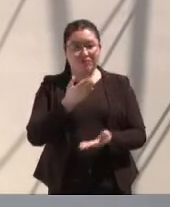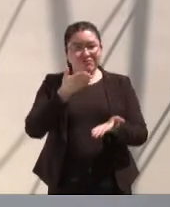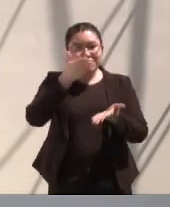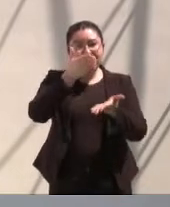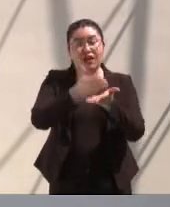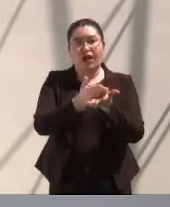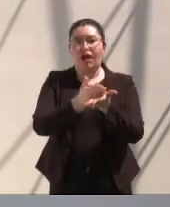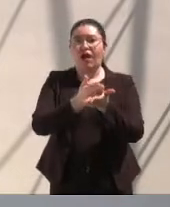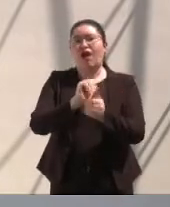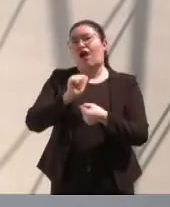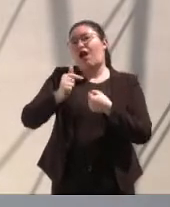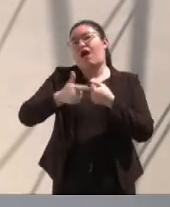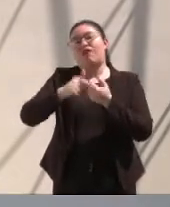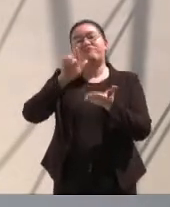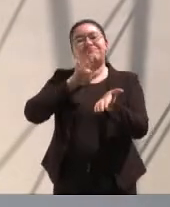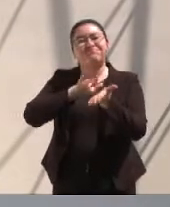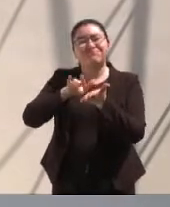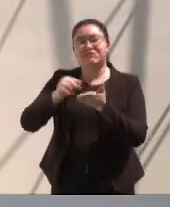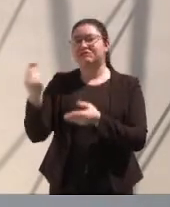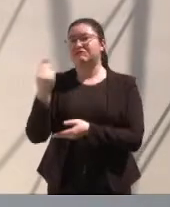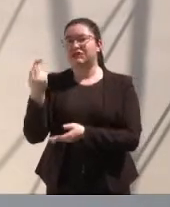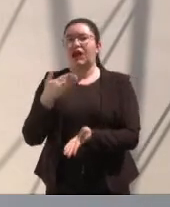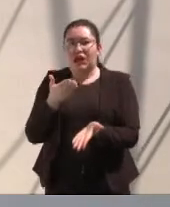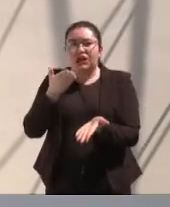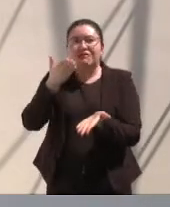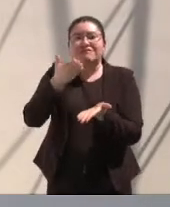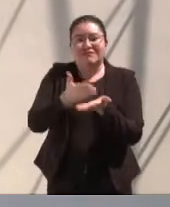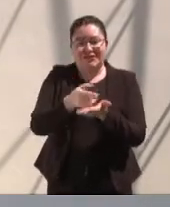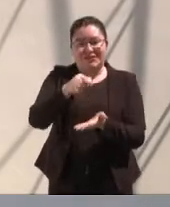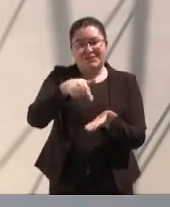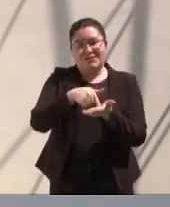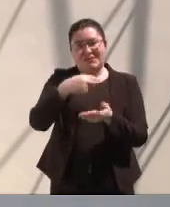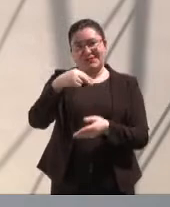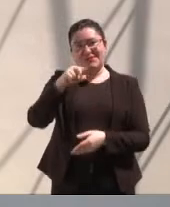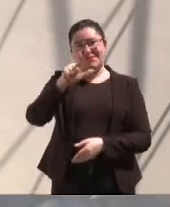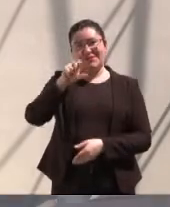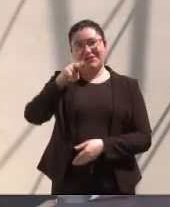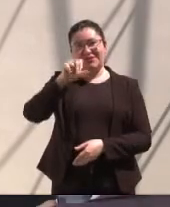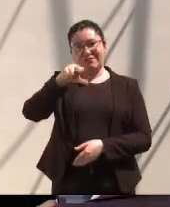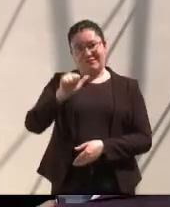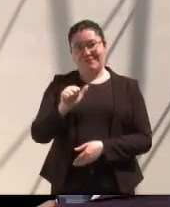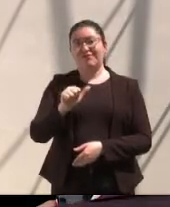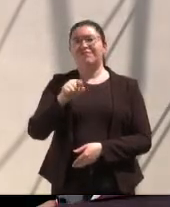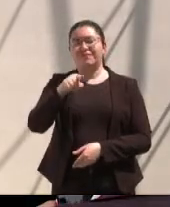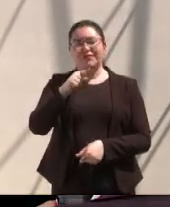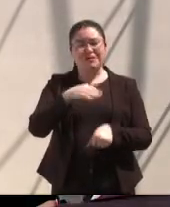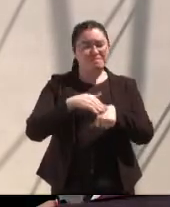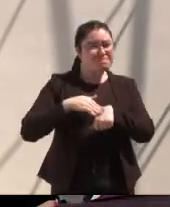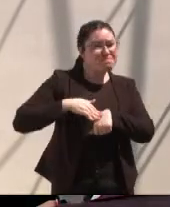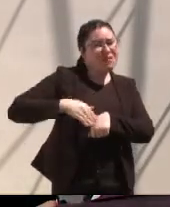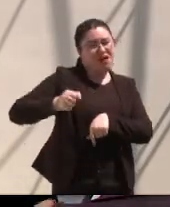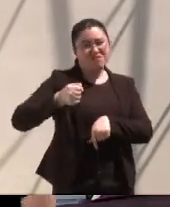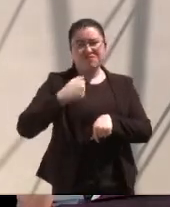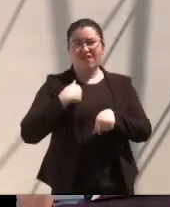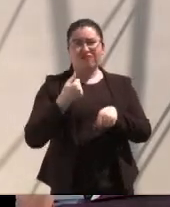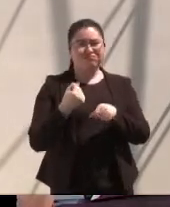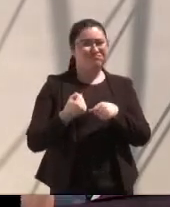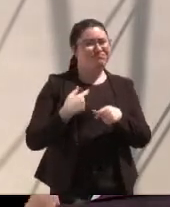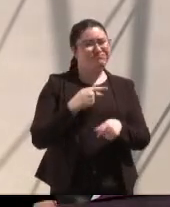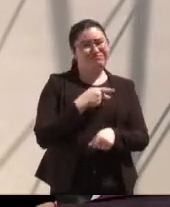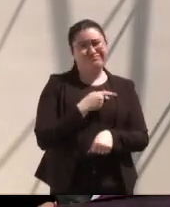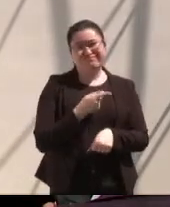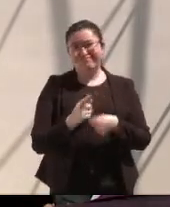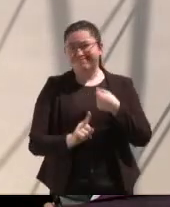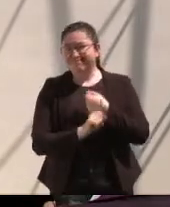a pedir apoyo en los lugares, digamos, en donde hay mayores niveles de marginación social.